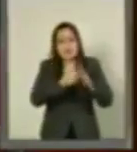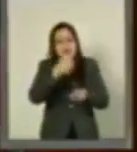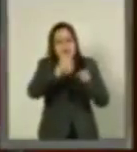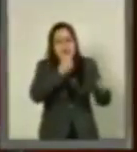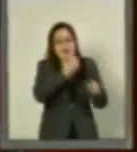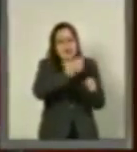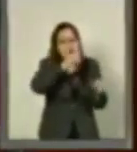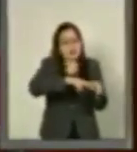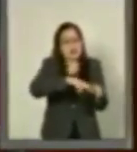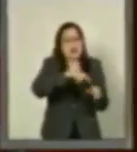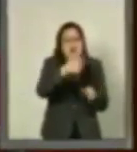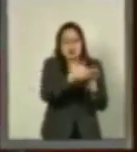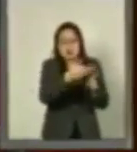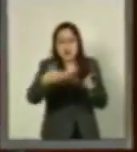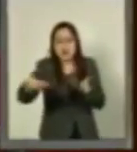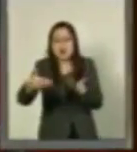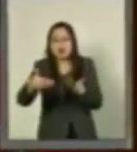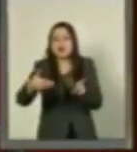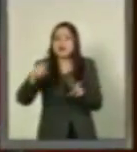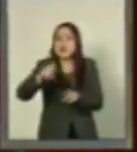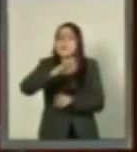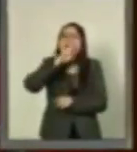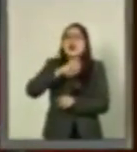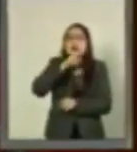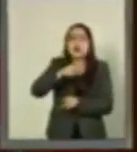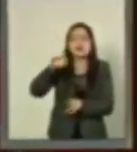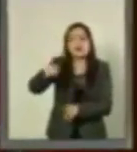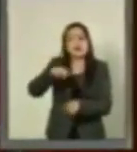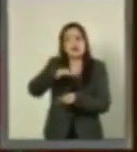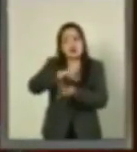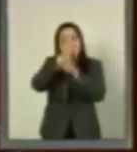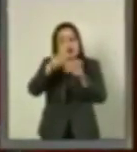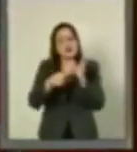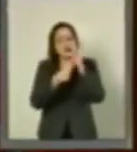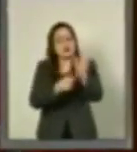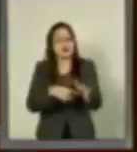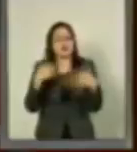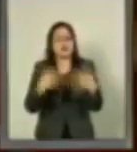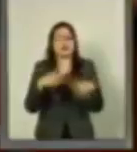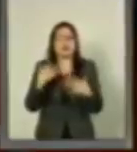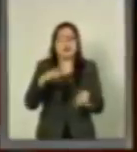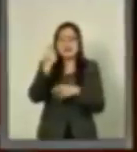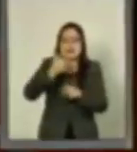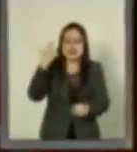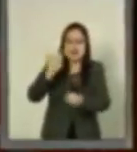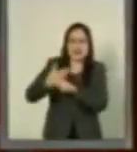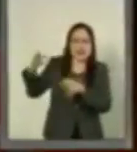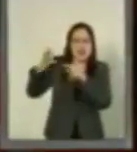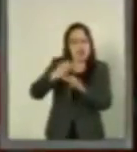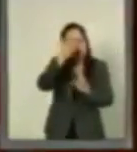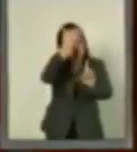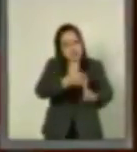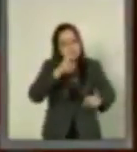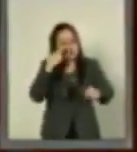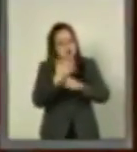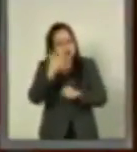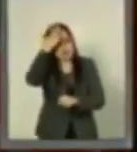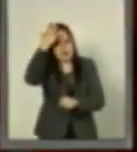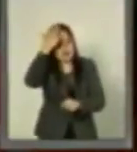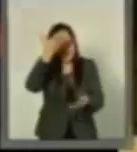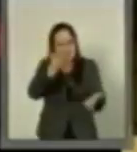administración, en el marco de una supersecretaría que usted